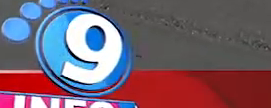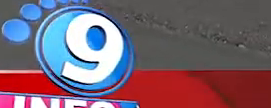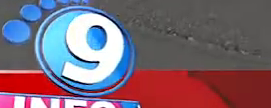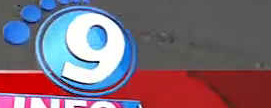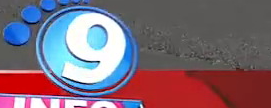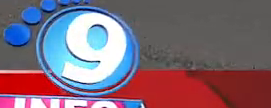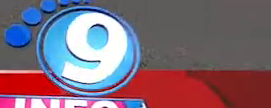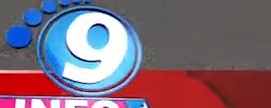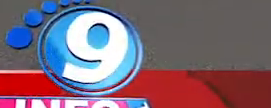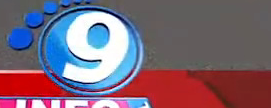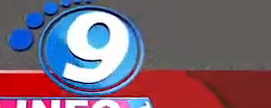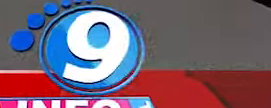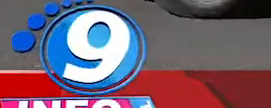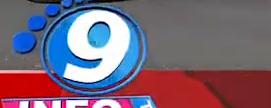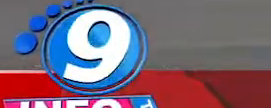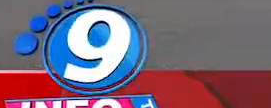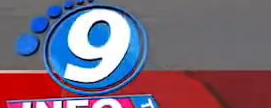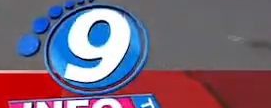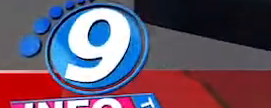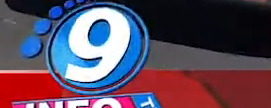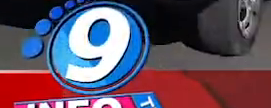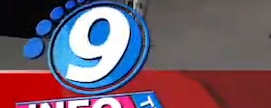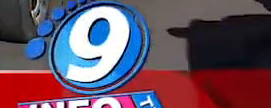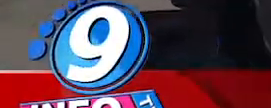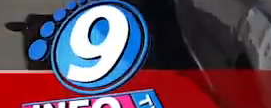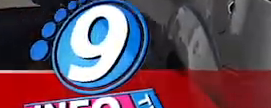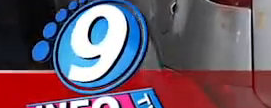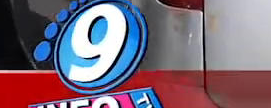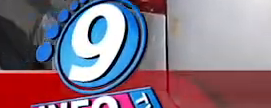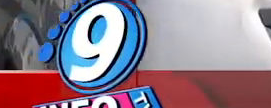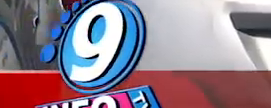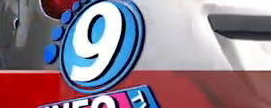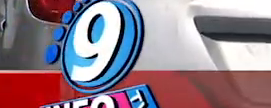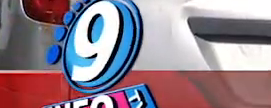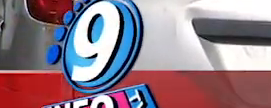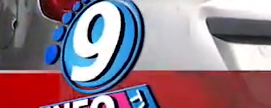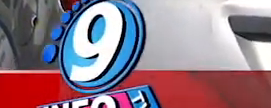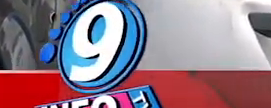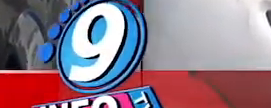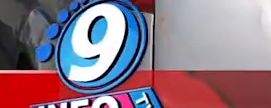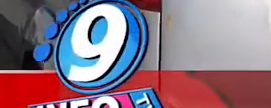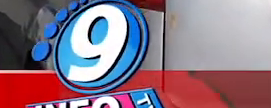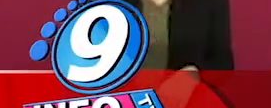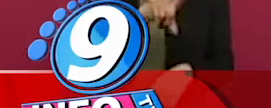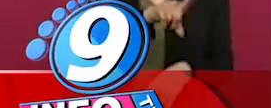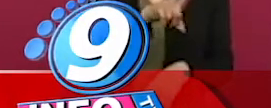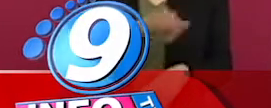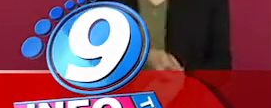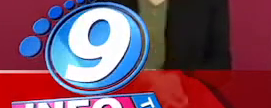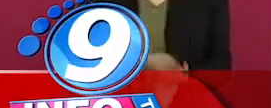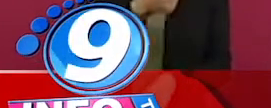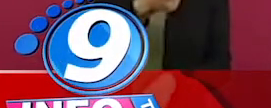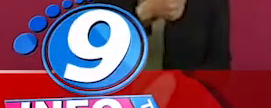el lavado frecuente de manos con agua y jabón o aplicación de alcor gel y ventilación de espacios se recomienda a la